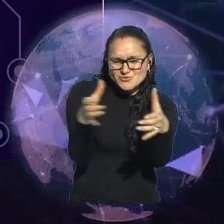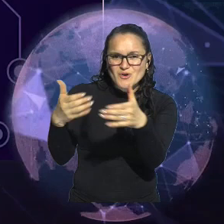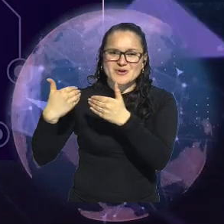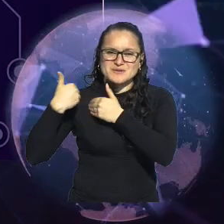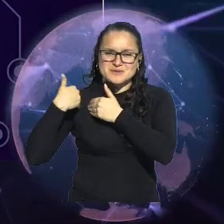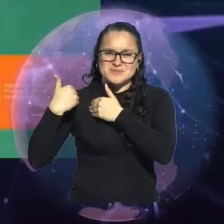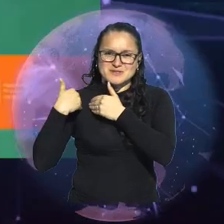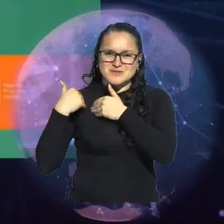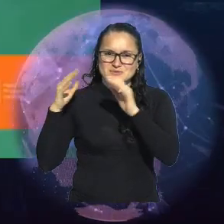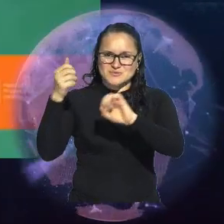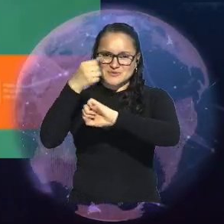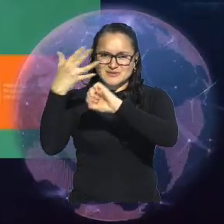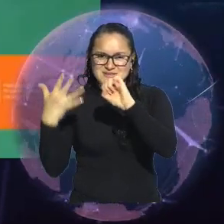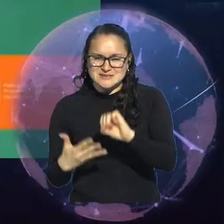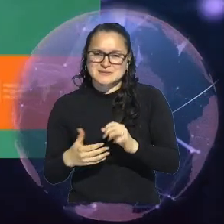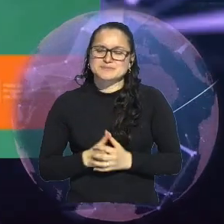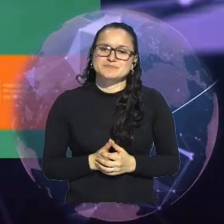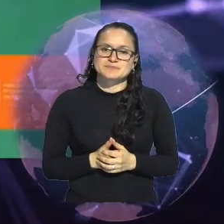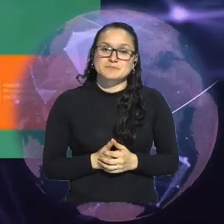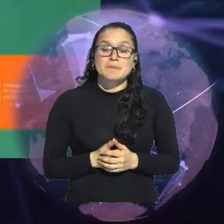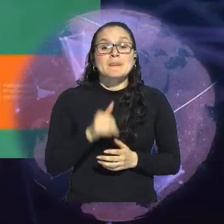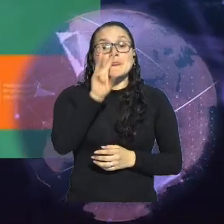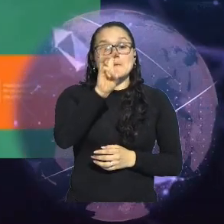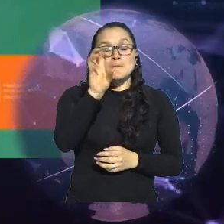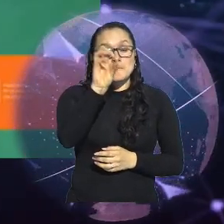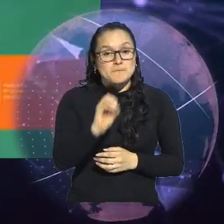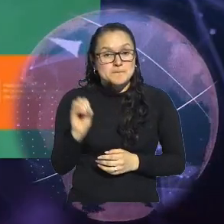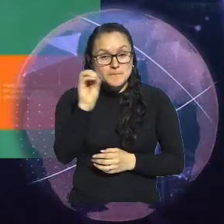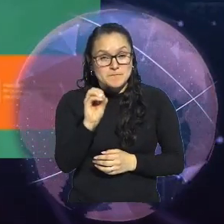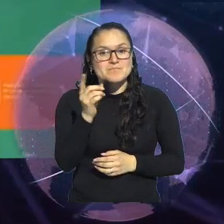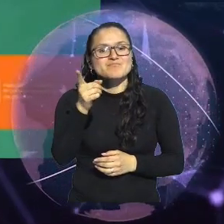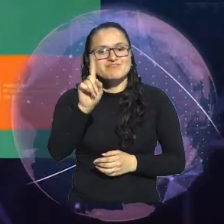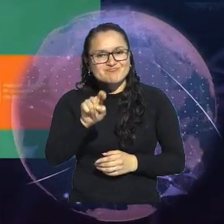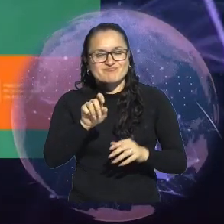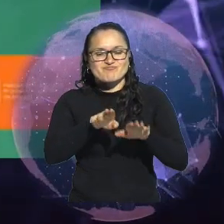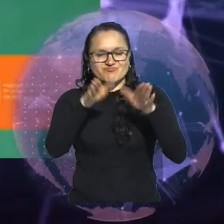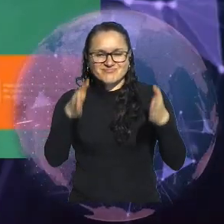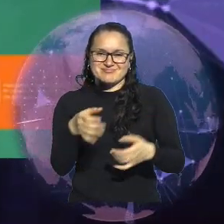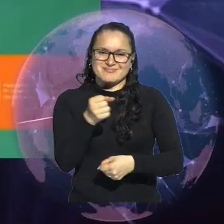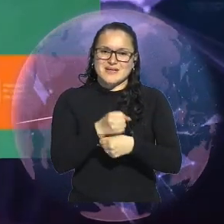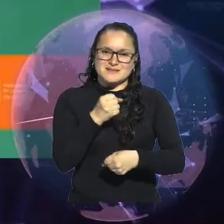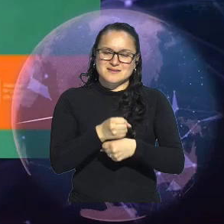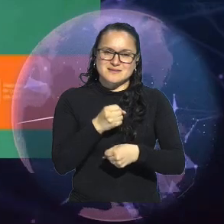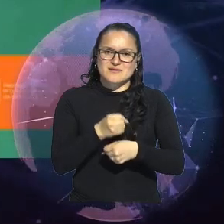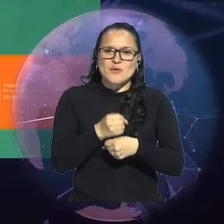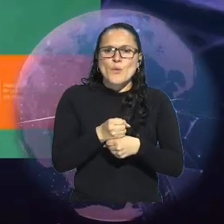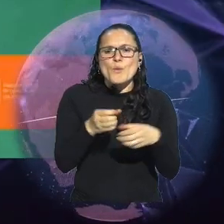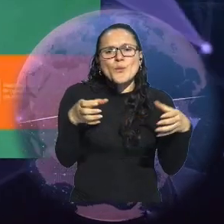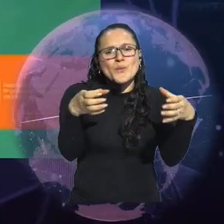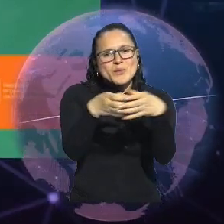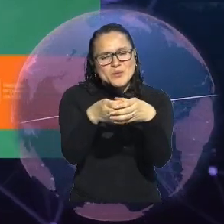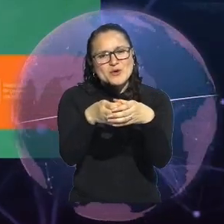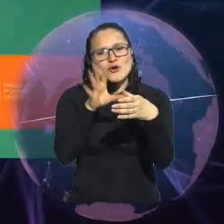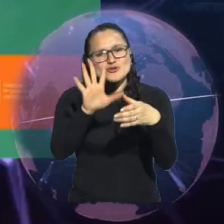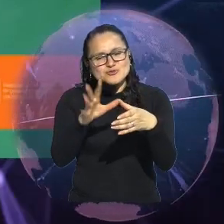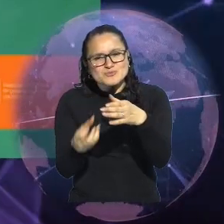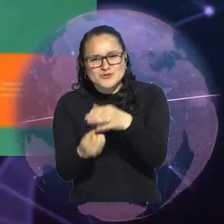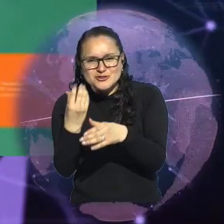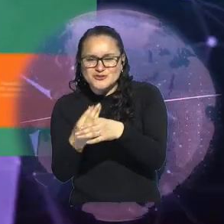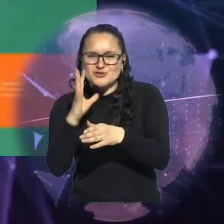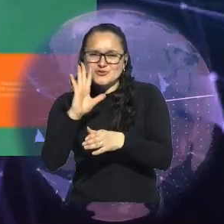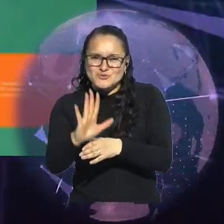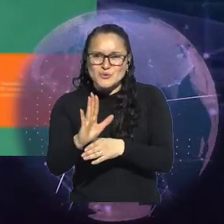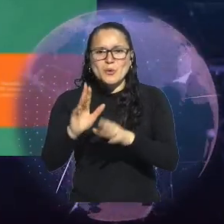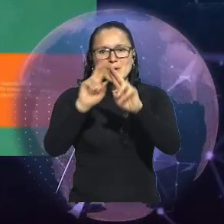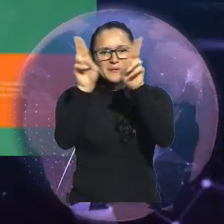serie 6 el 8 de octubre se desarrolló una mesa de trabajo con la asociación nacional de proveedores de servicios de internet